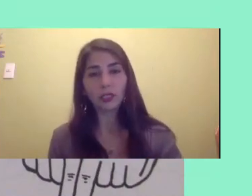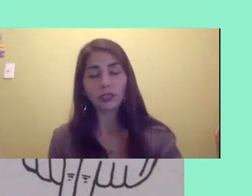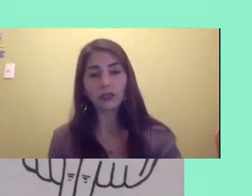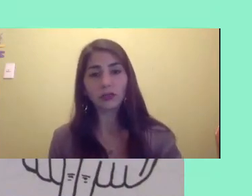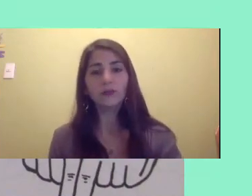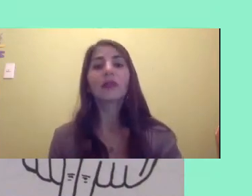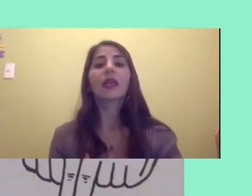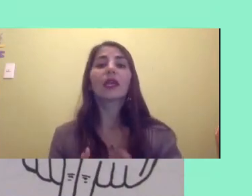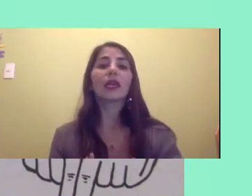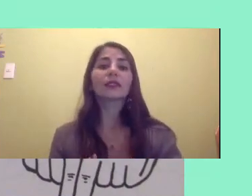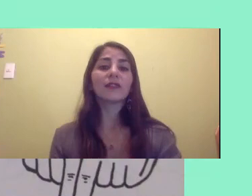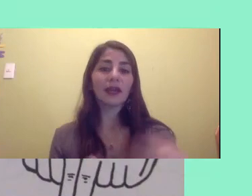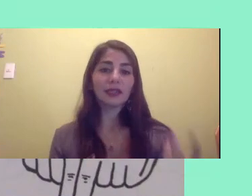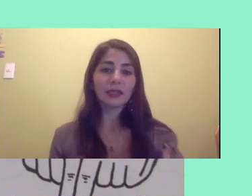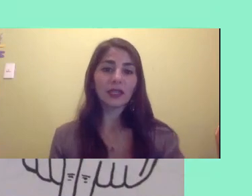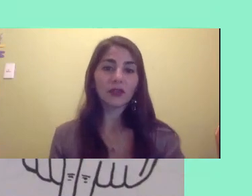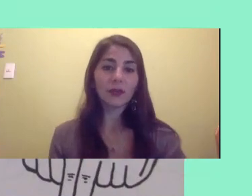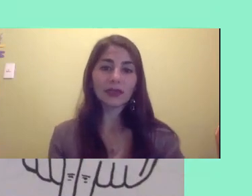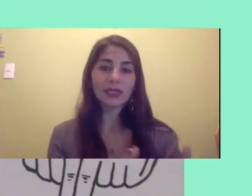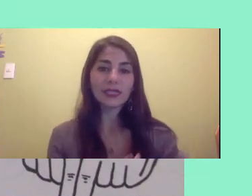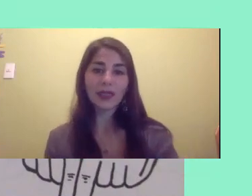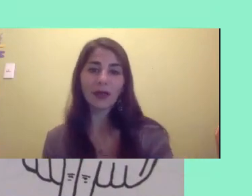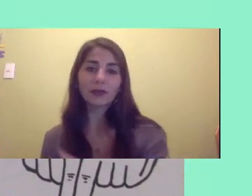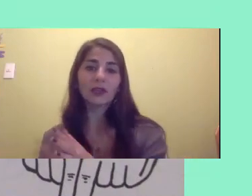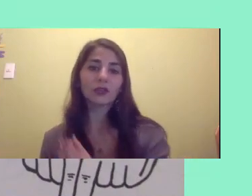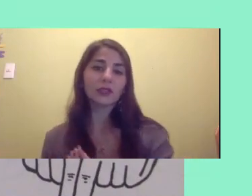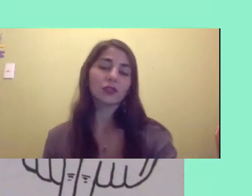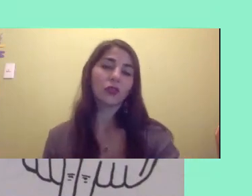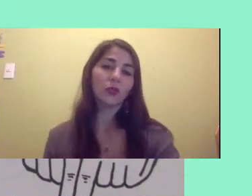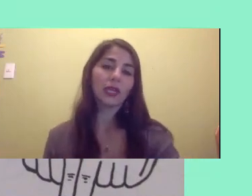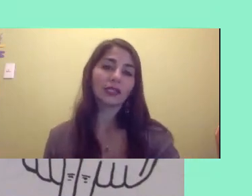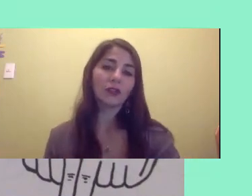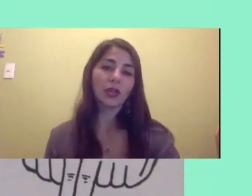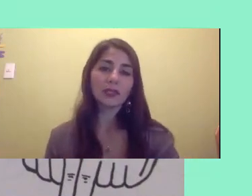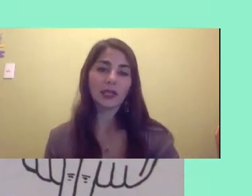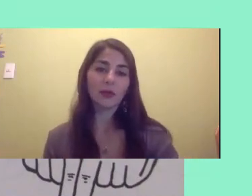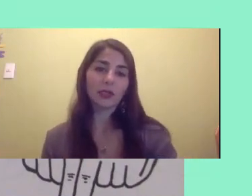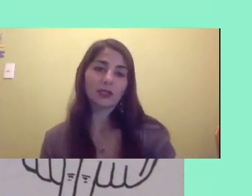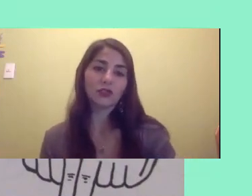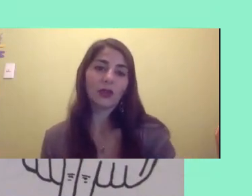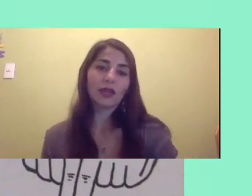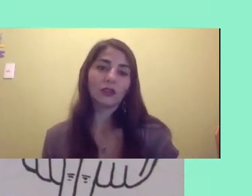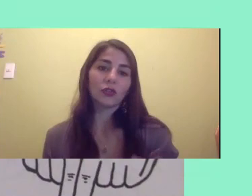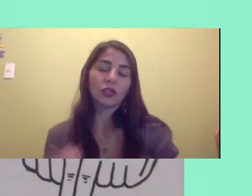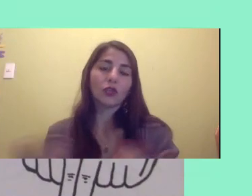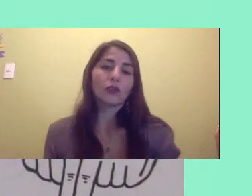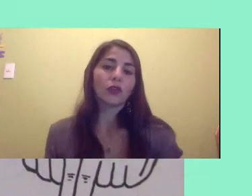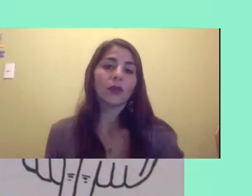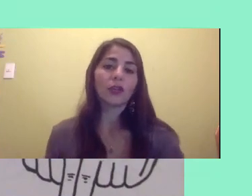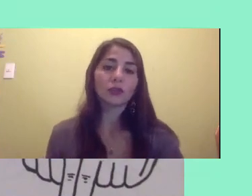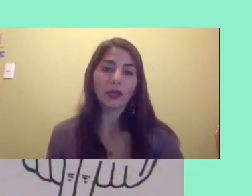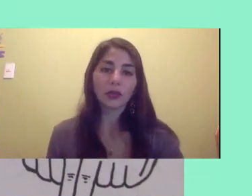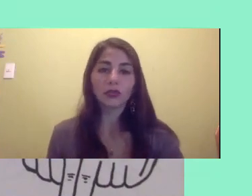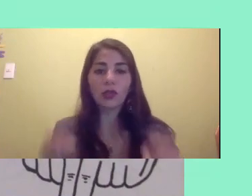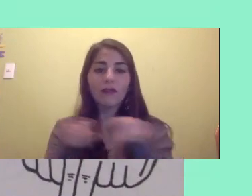que estamos tratando, se va a entender obviamente y se adapta al contexto comunicativo la seña, porque si estoy hablando y contando